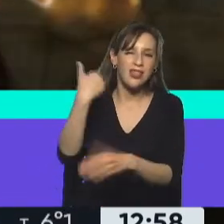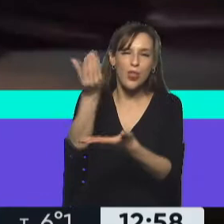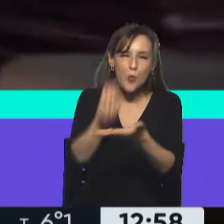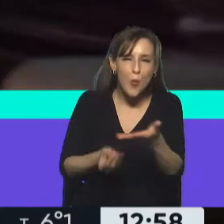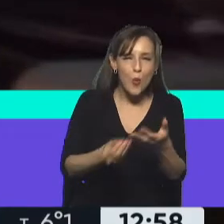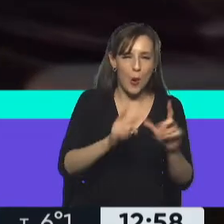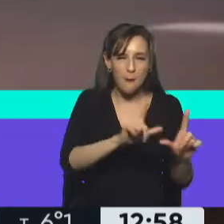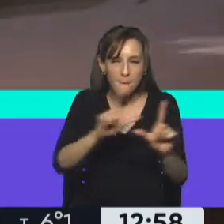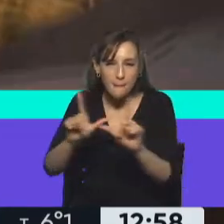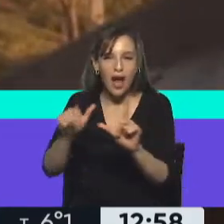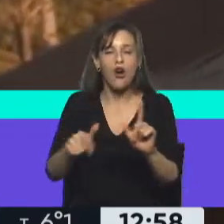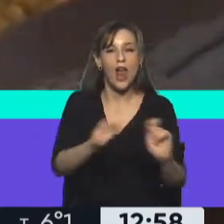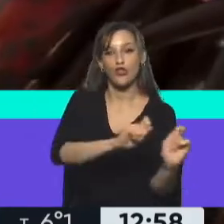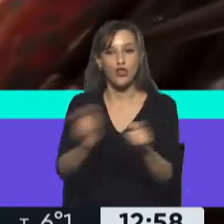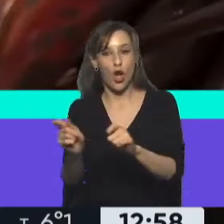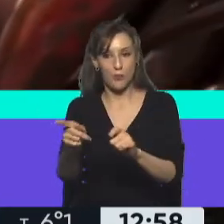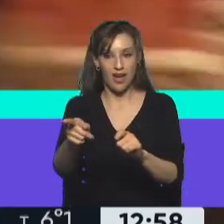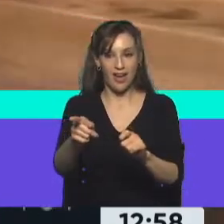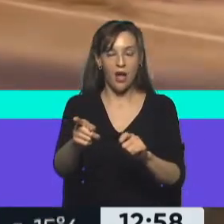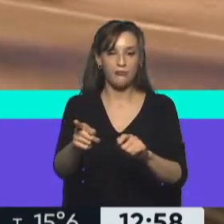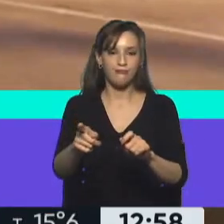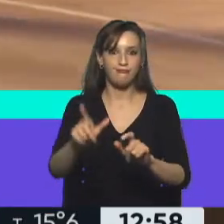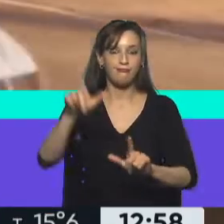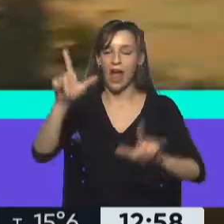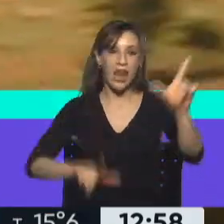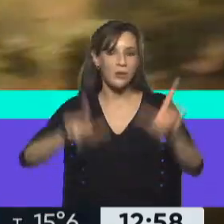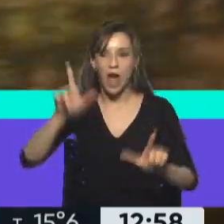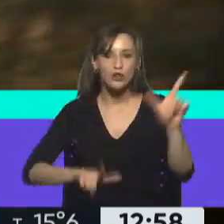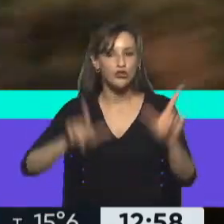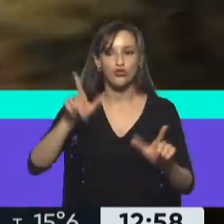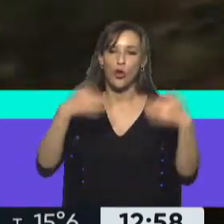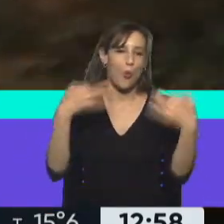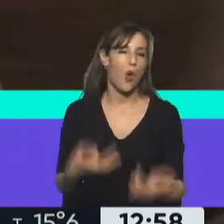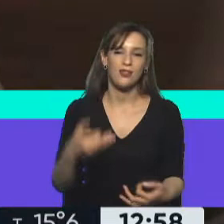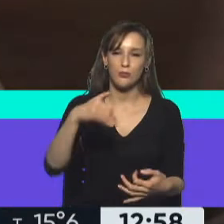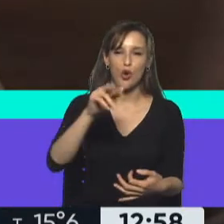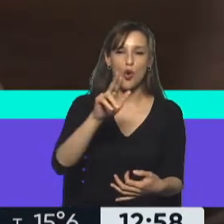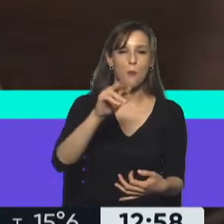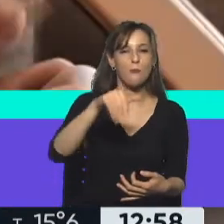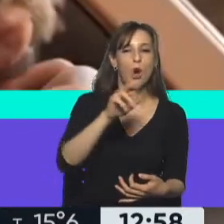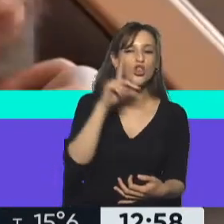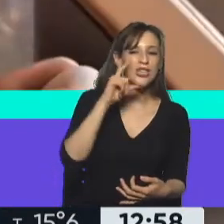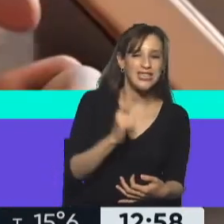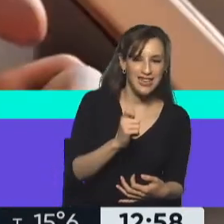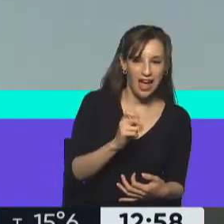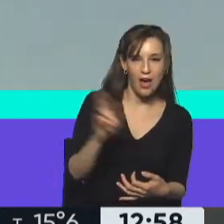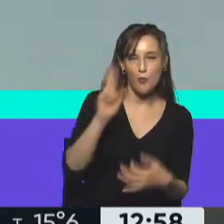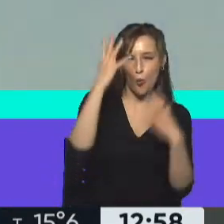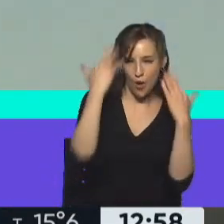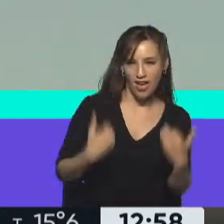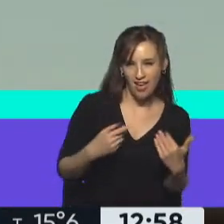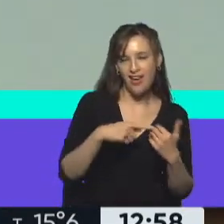que es el inconsciente colectivo, ¿no?, con esta maravilla de Homero, Morticia, un viaje que hacen Los Locos Adams en